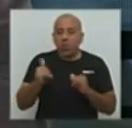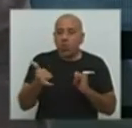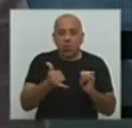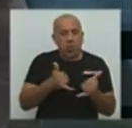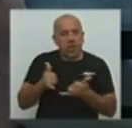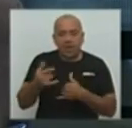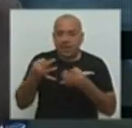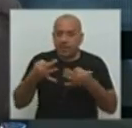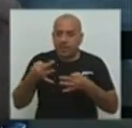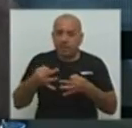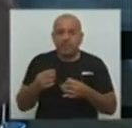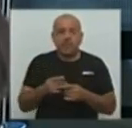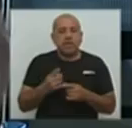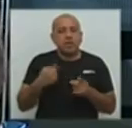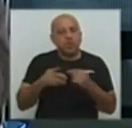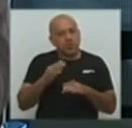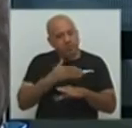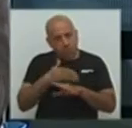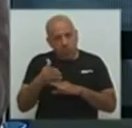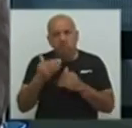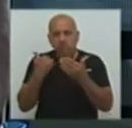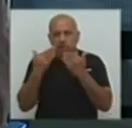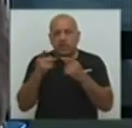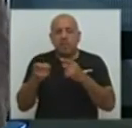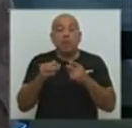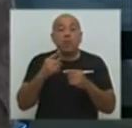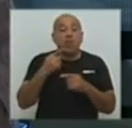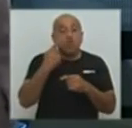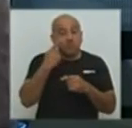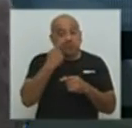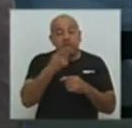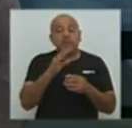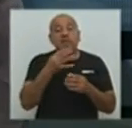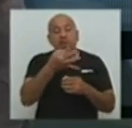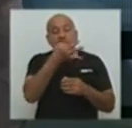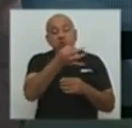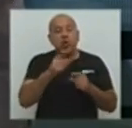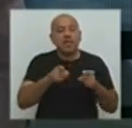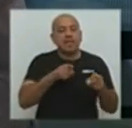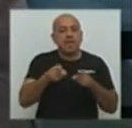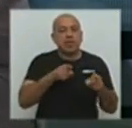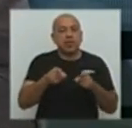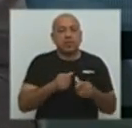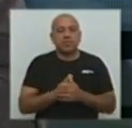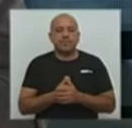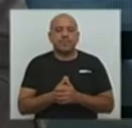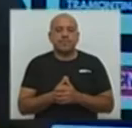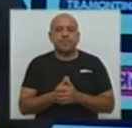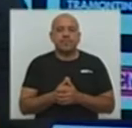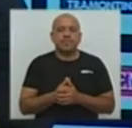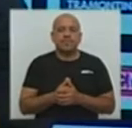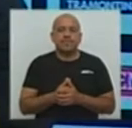se ha desatado hoy pero vamos a hablar de eso después de escuchar al técnico a pablo bengoechea en la conferencia de prensa ya